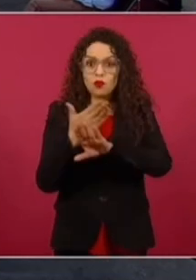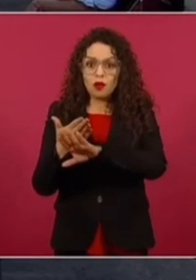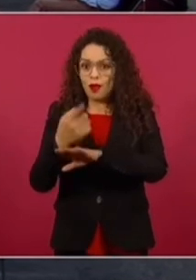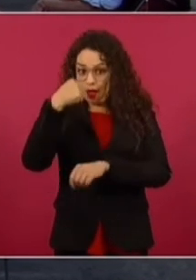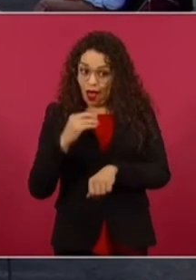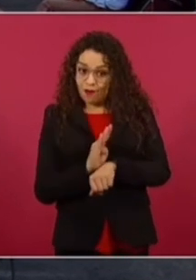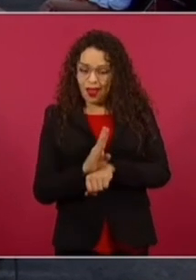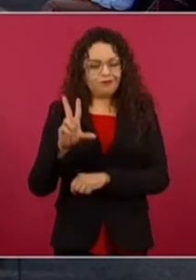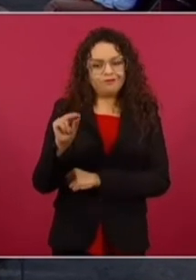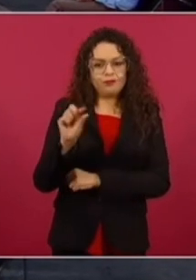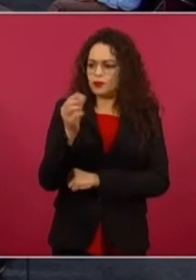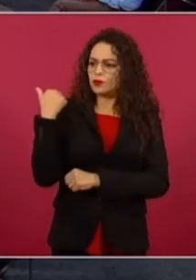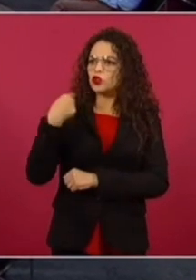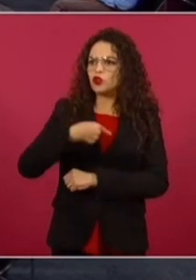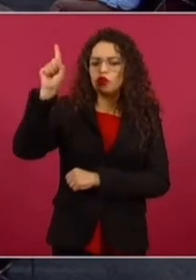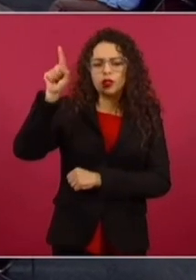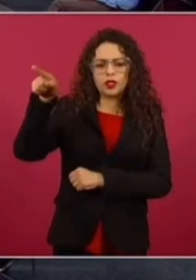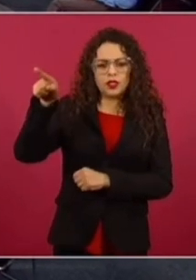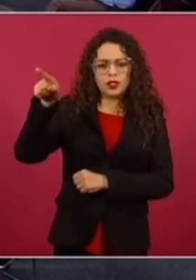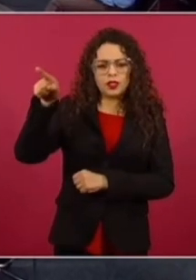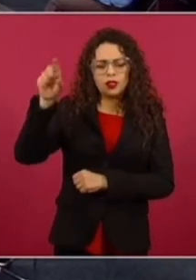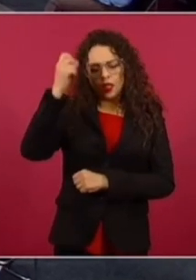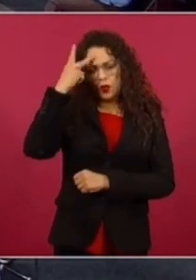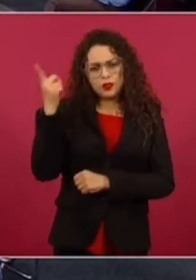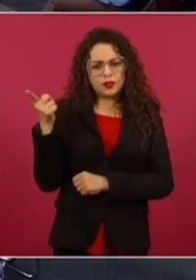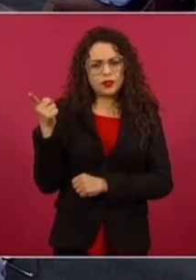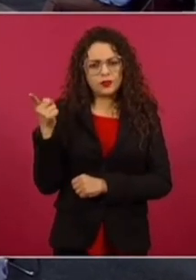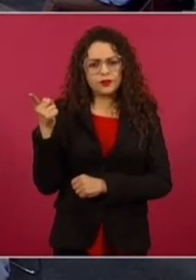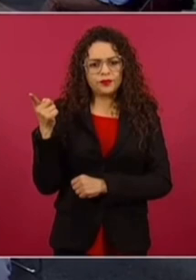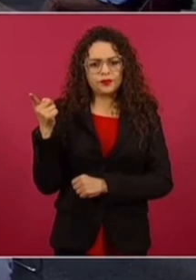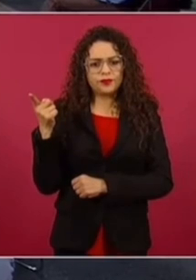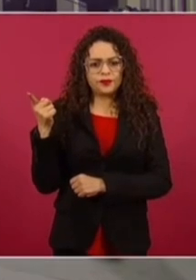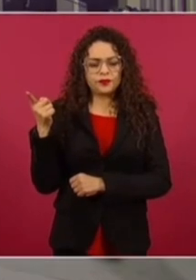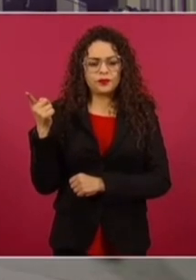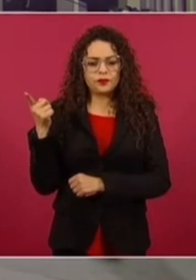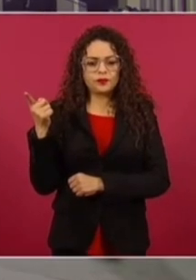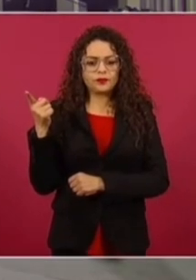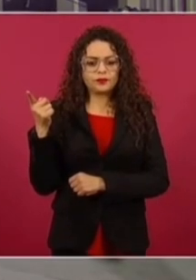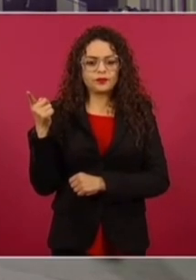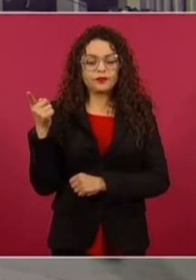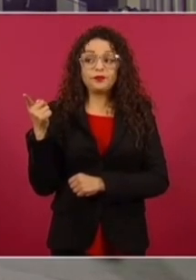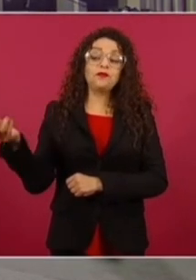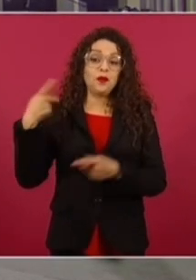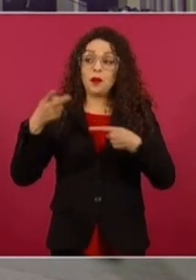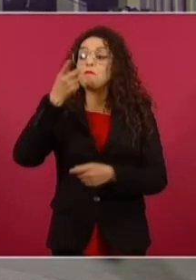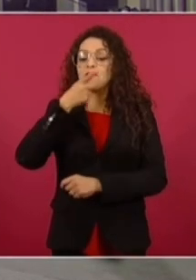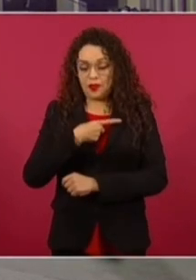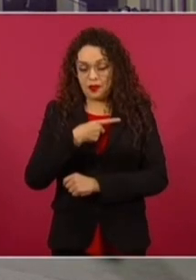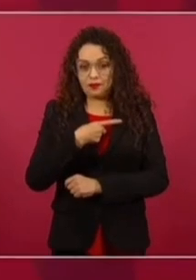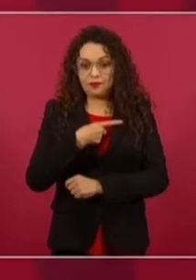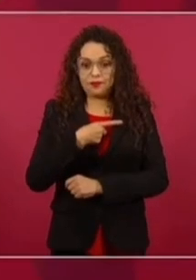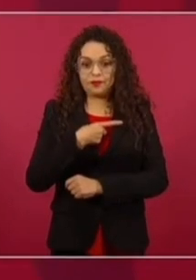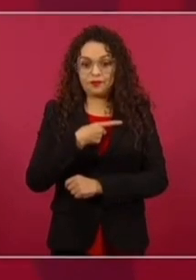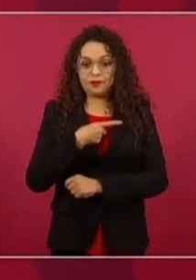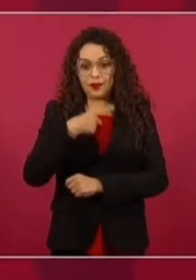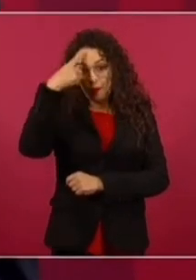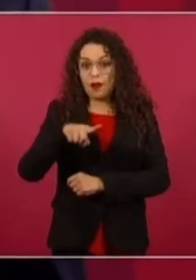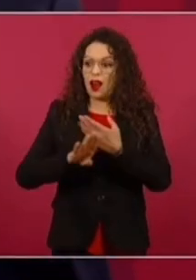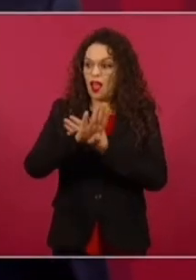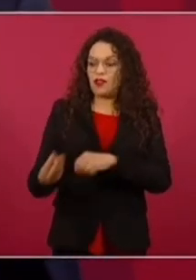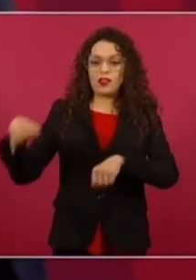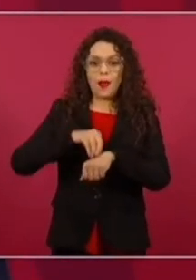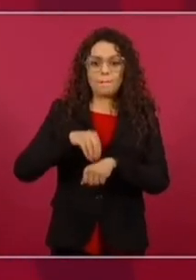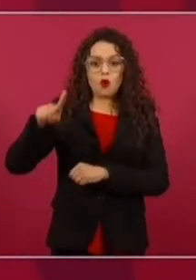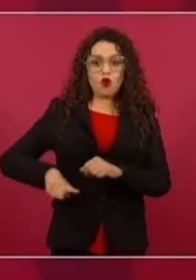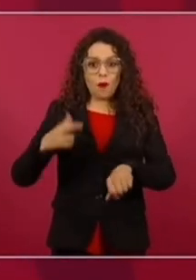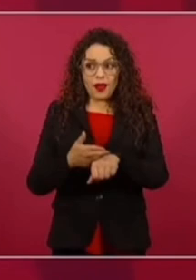política. Acabo de estar en San Luis. Me dijeron de que la solución para que no llegara el actual gobernador